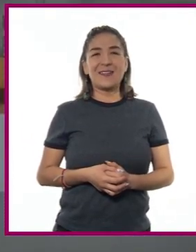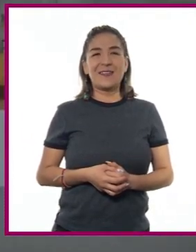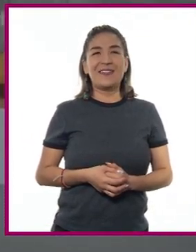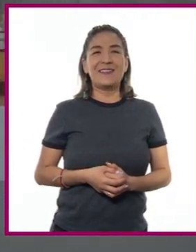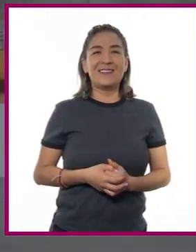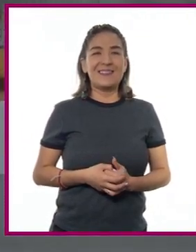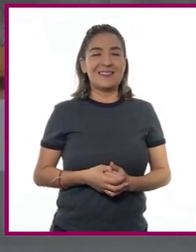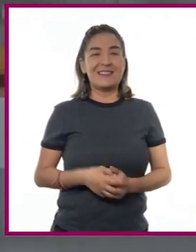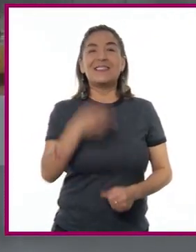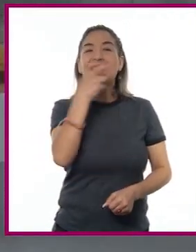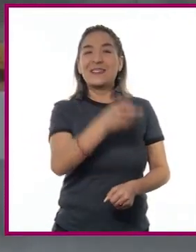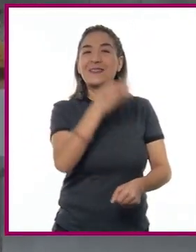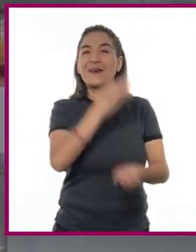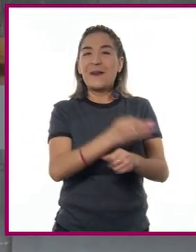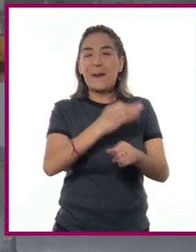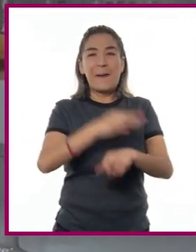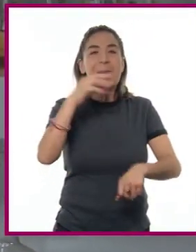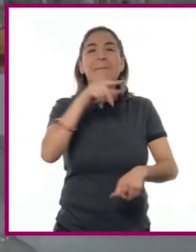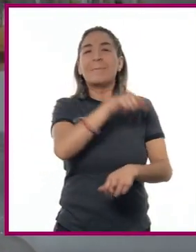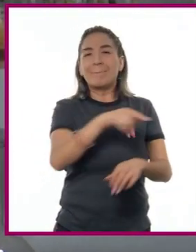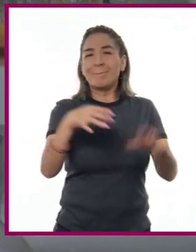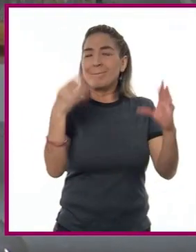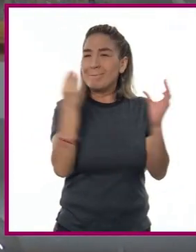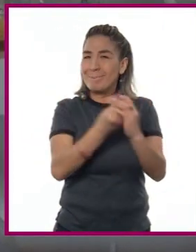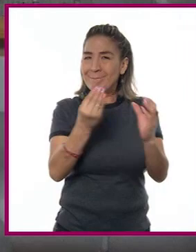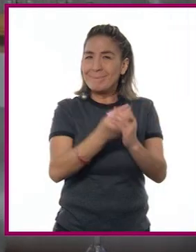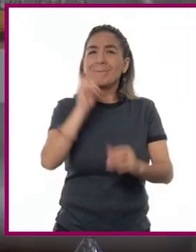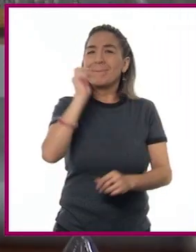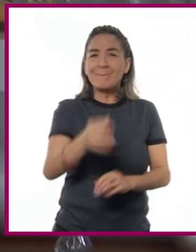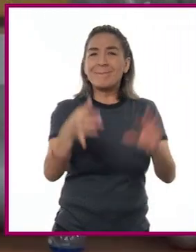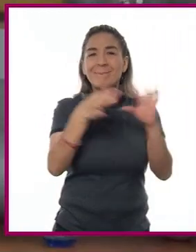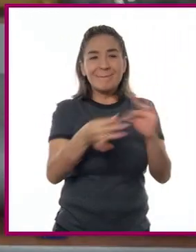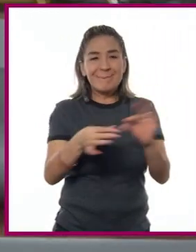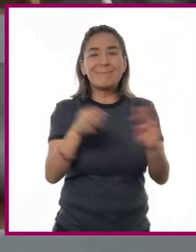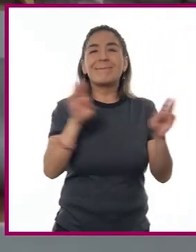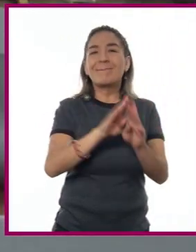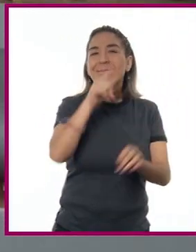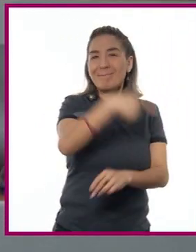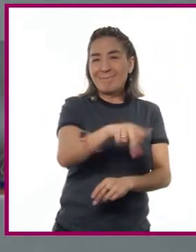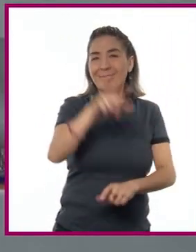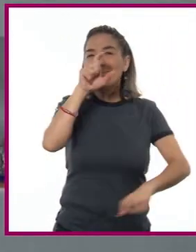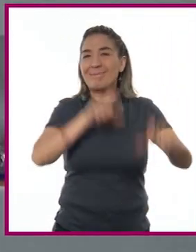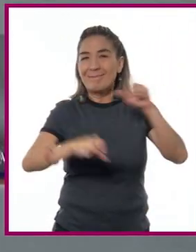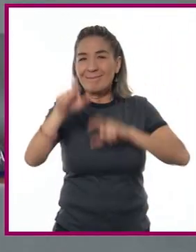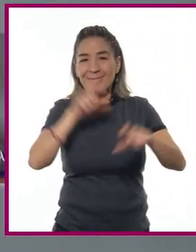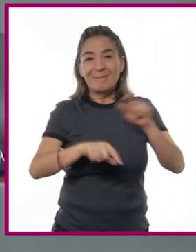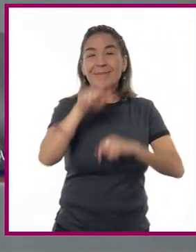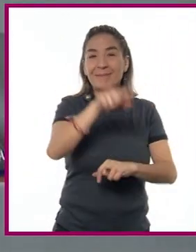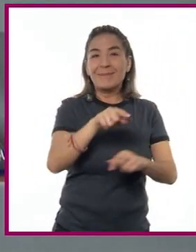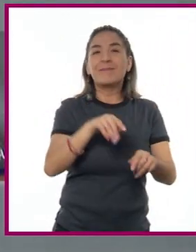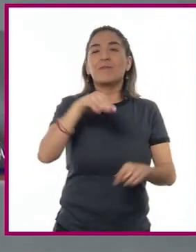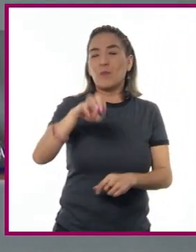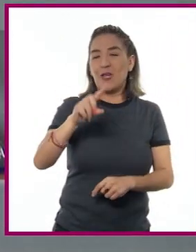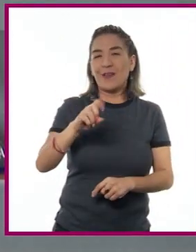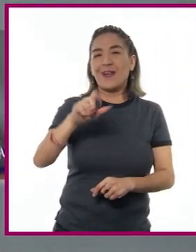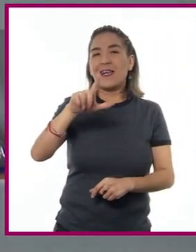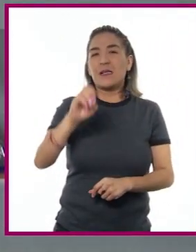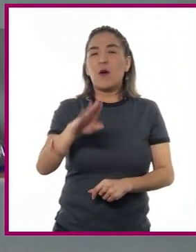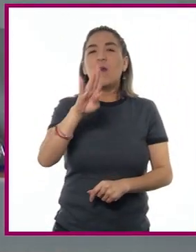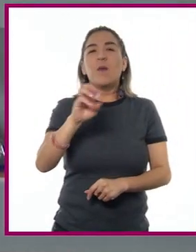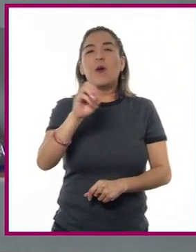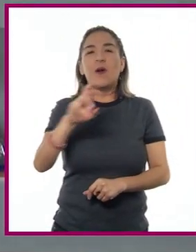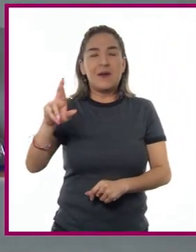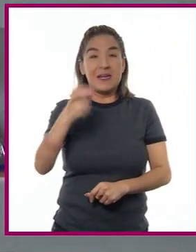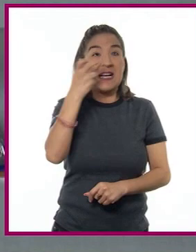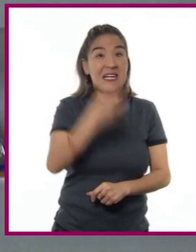En esta sesión aprendieron sobre la estructura de los átomos de los elementos químicos con base en el modelo de Bohr. Asimismo,